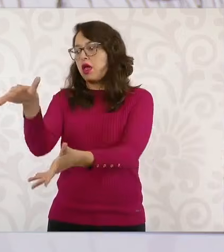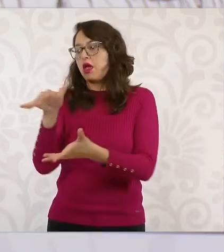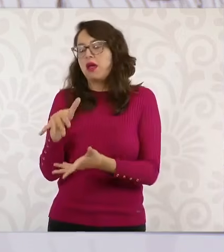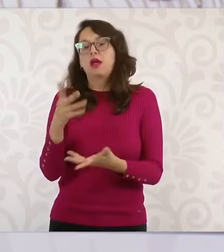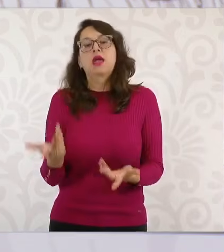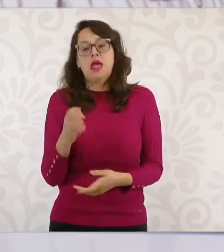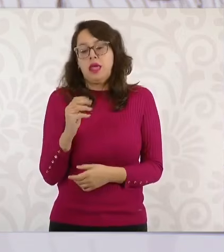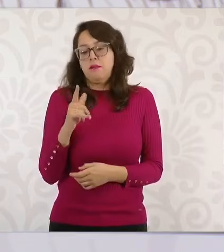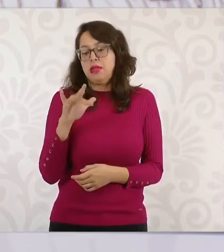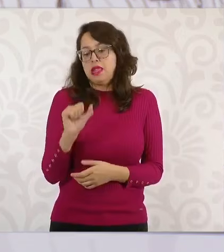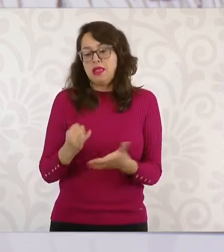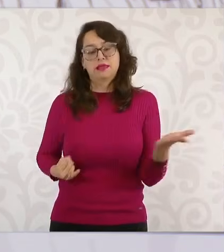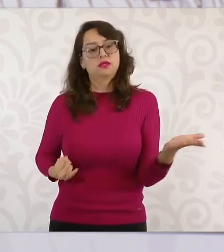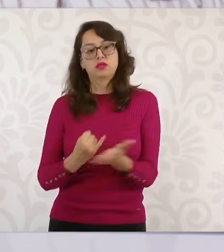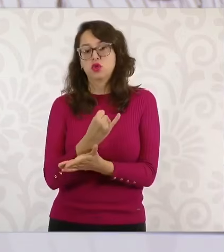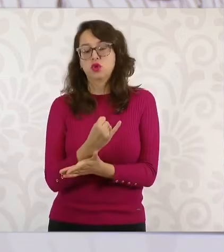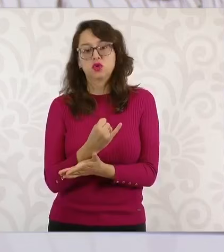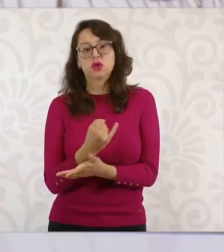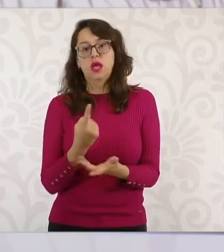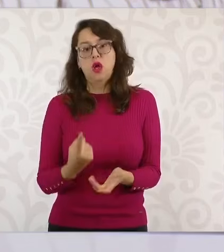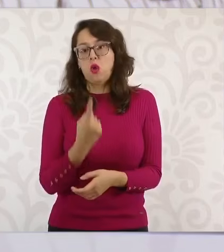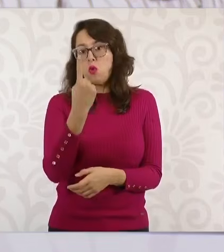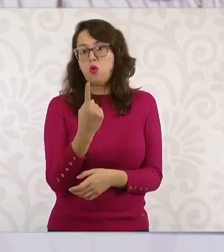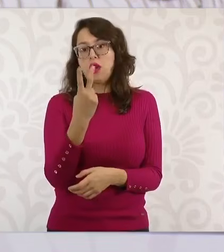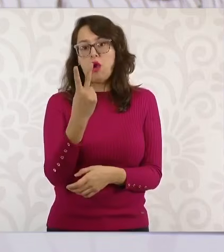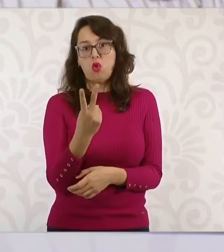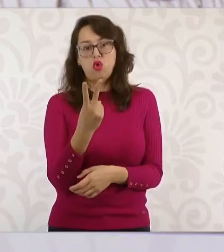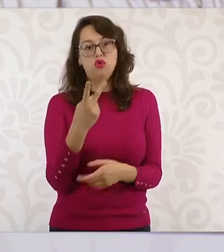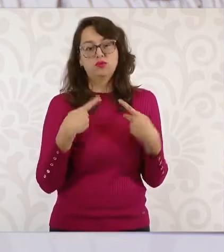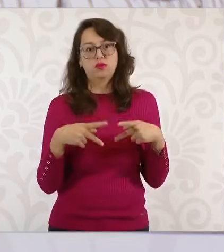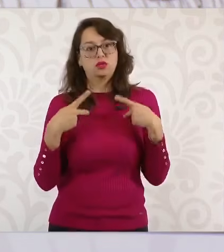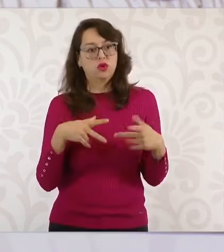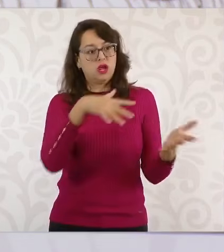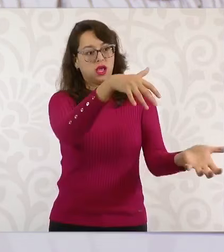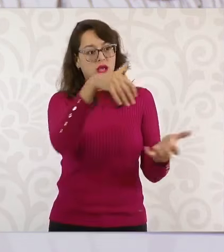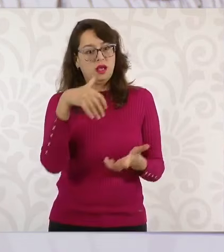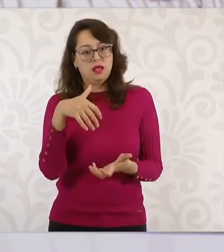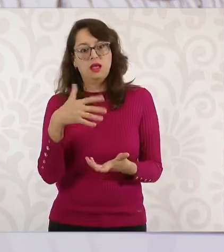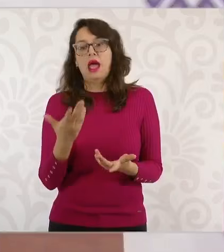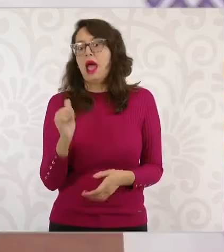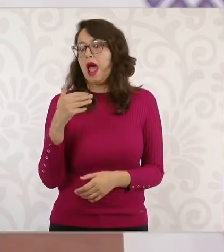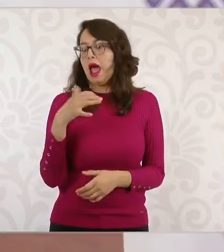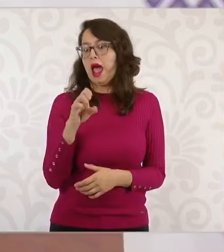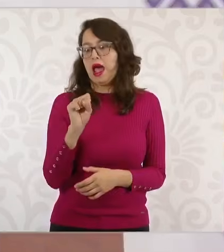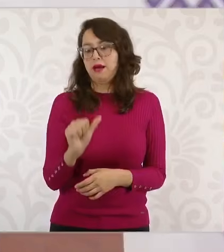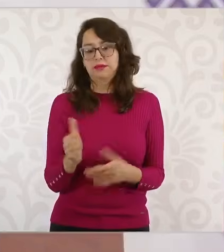uno o dos, pues como es una región muy afectada por el cierre de AMSA,